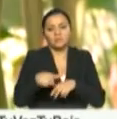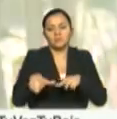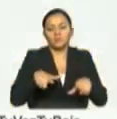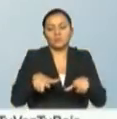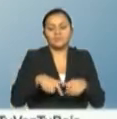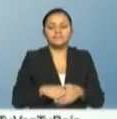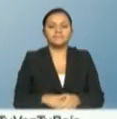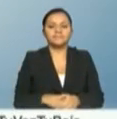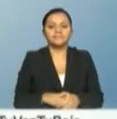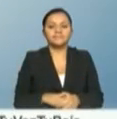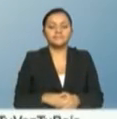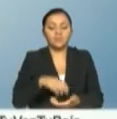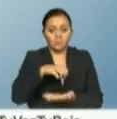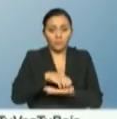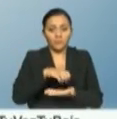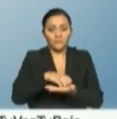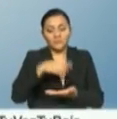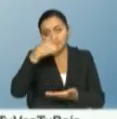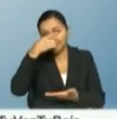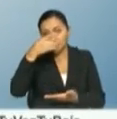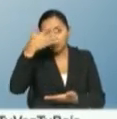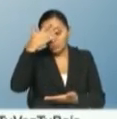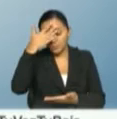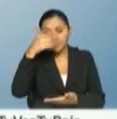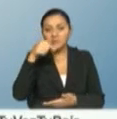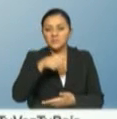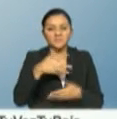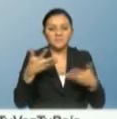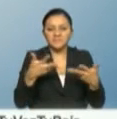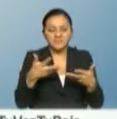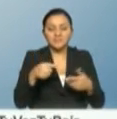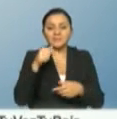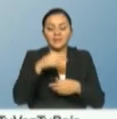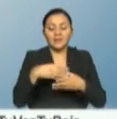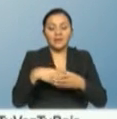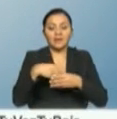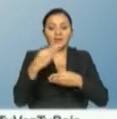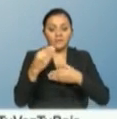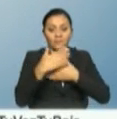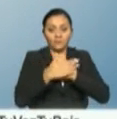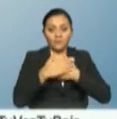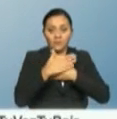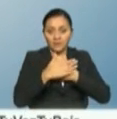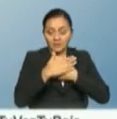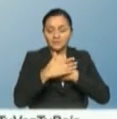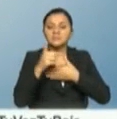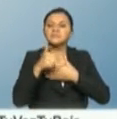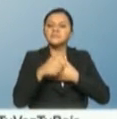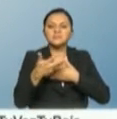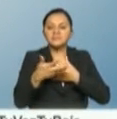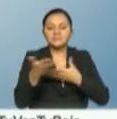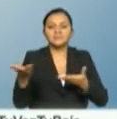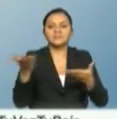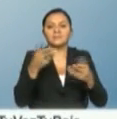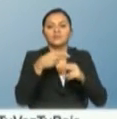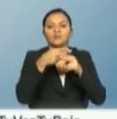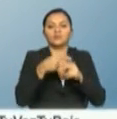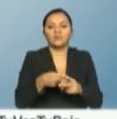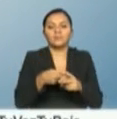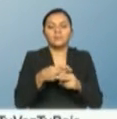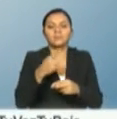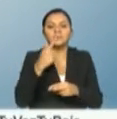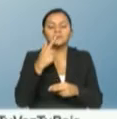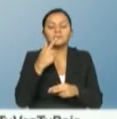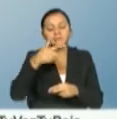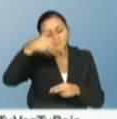estos lugares. La provincia de Santo Domingo de los Áchilas, en la parte exterior de los Andes Occidentales, recibe su nombre de la etnia